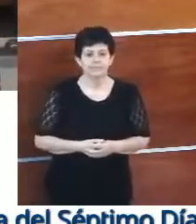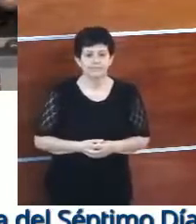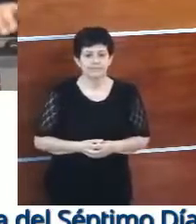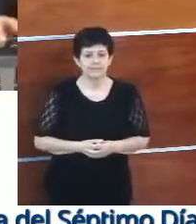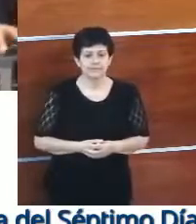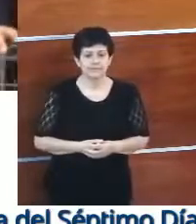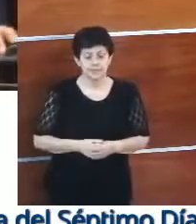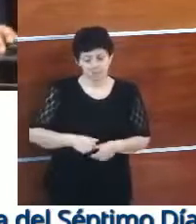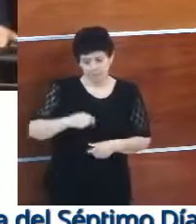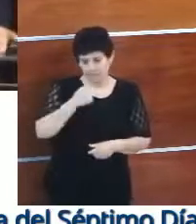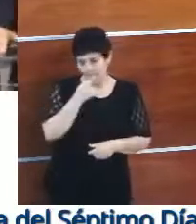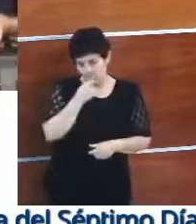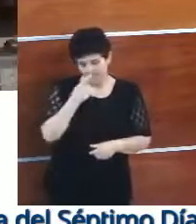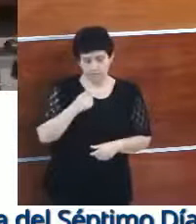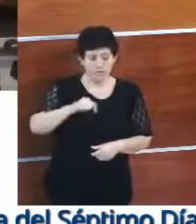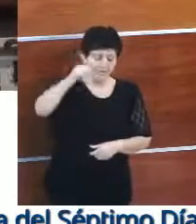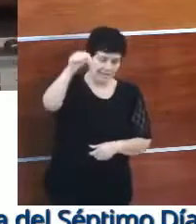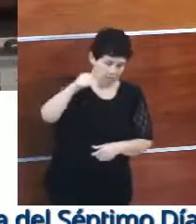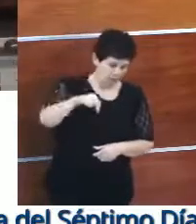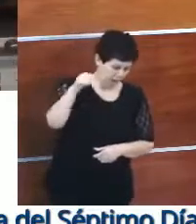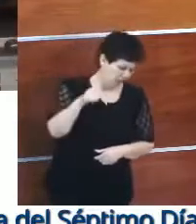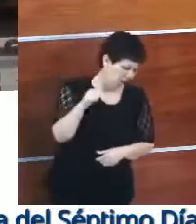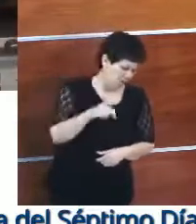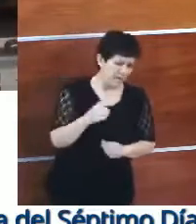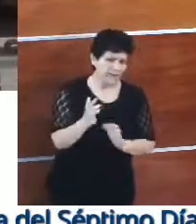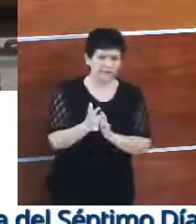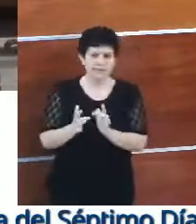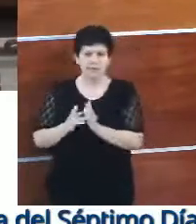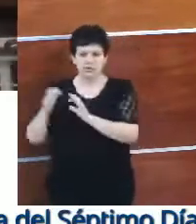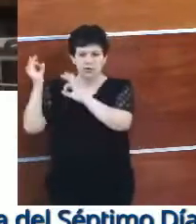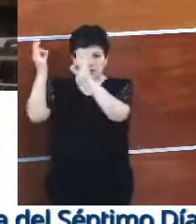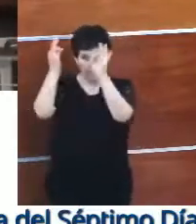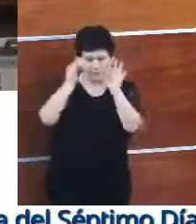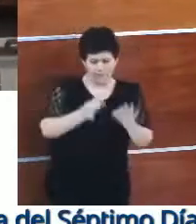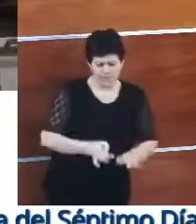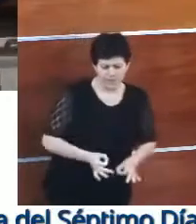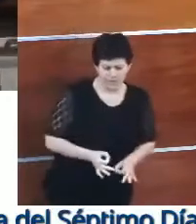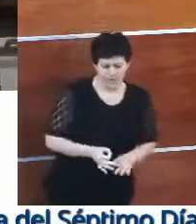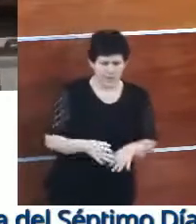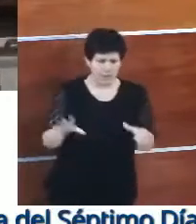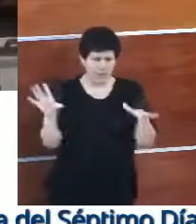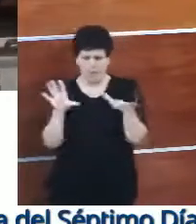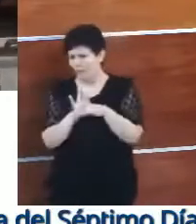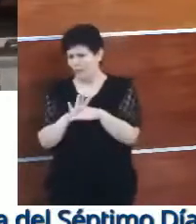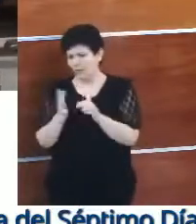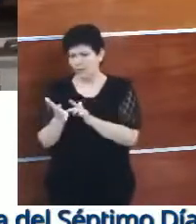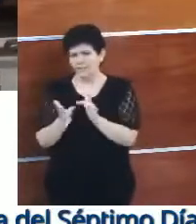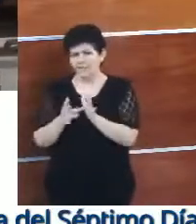Si fuese ahora su venida, hoy, ahora, termino el sermón, no me deja terminar el sermón, viene Jesús.